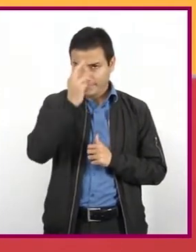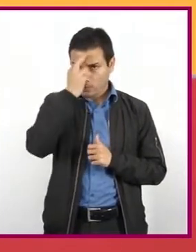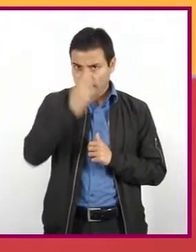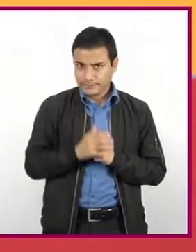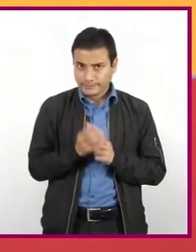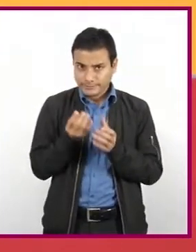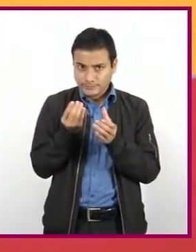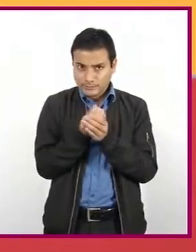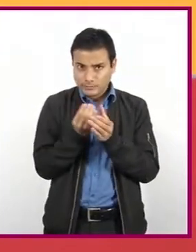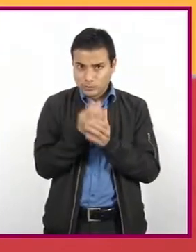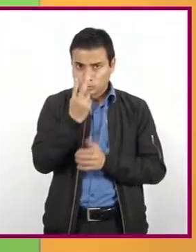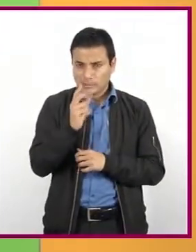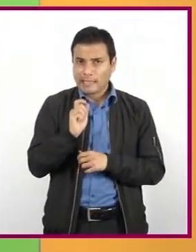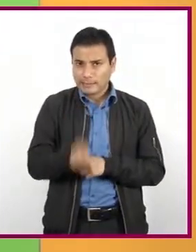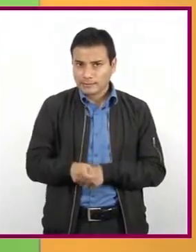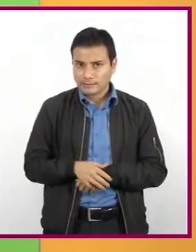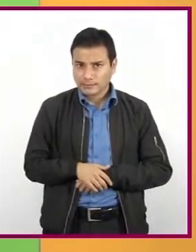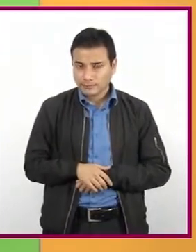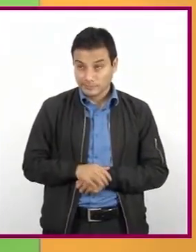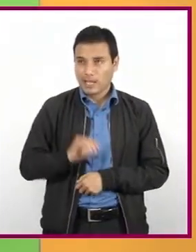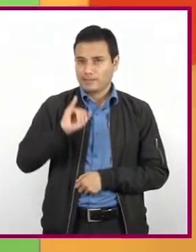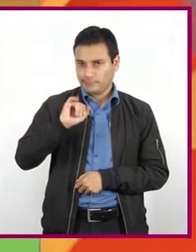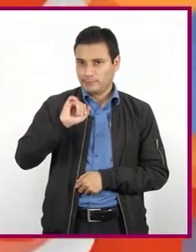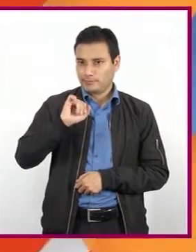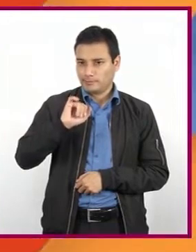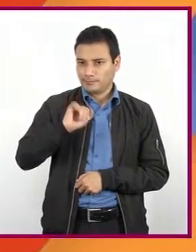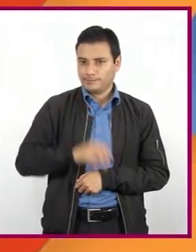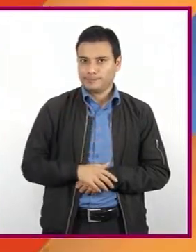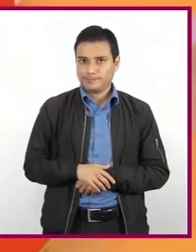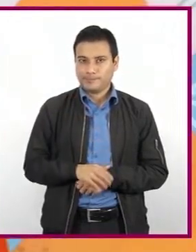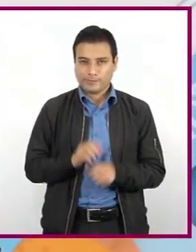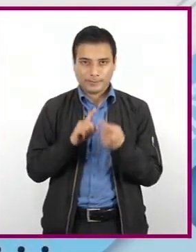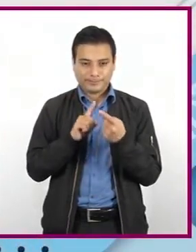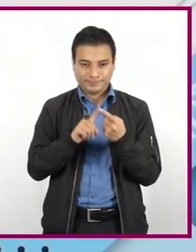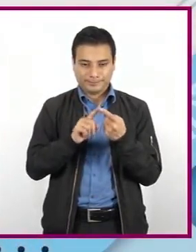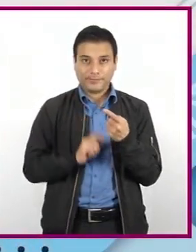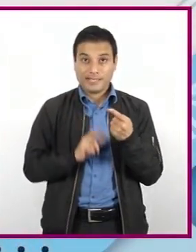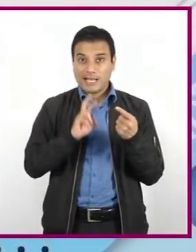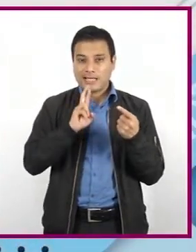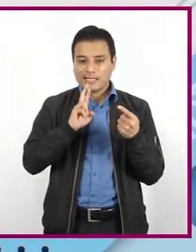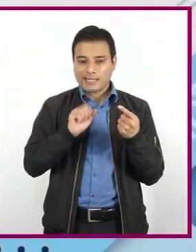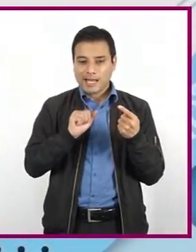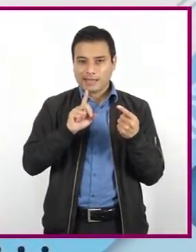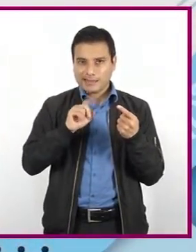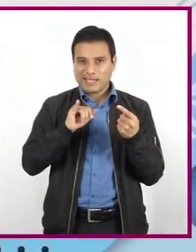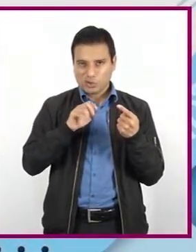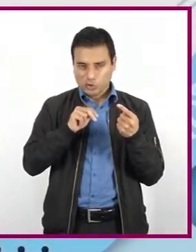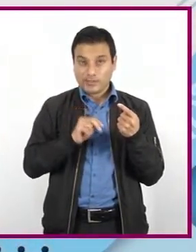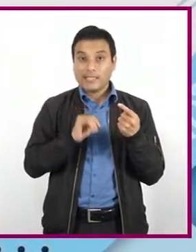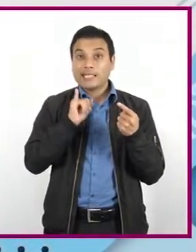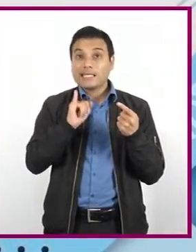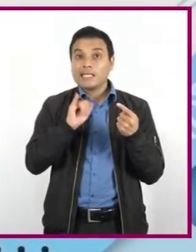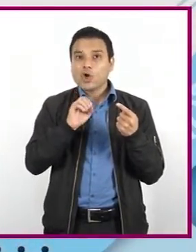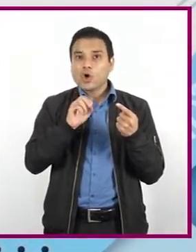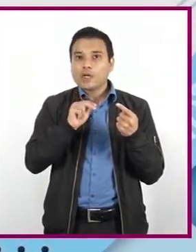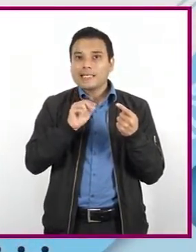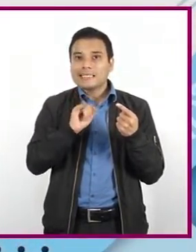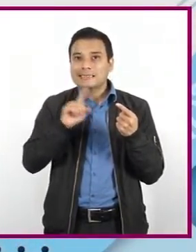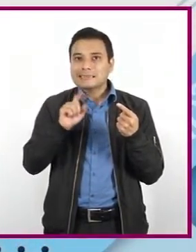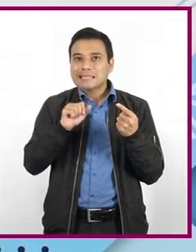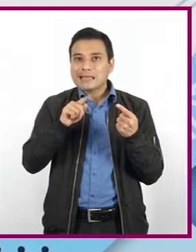era esa clasificación? Sí, maestra. Se dividían en radiación ionizante y no ionizante.